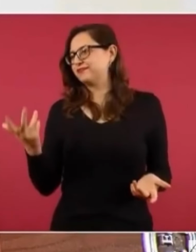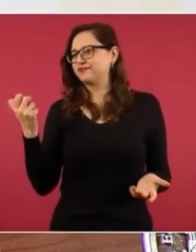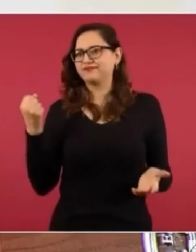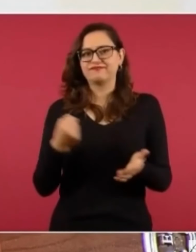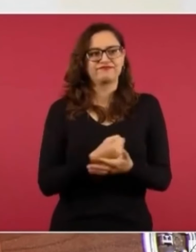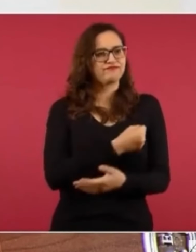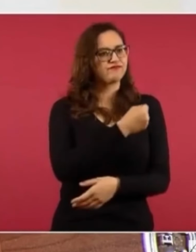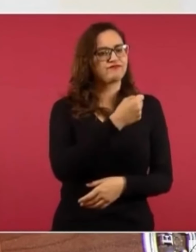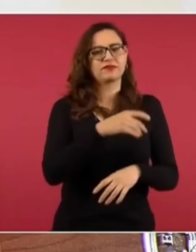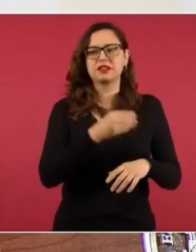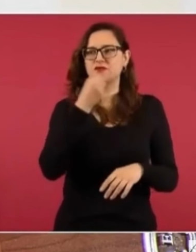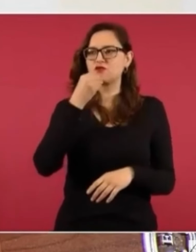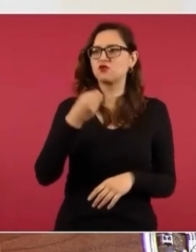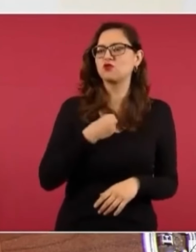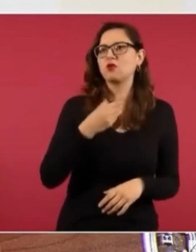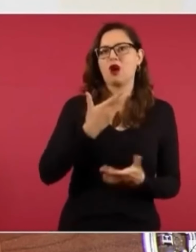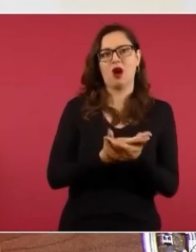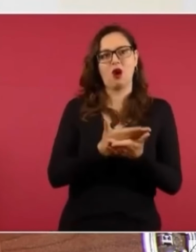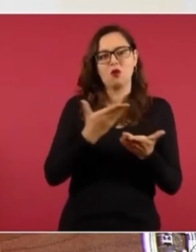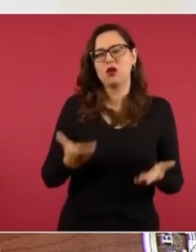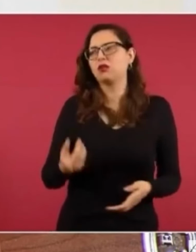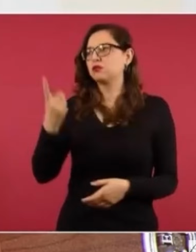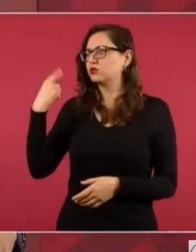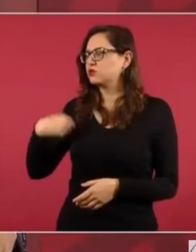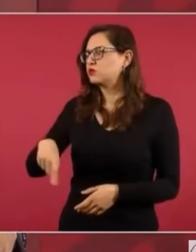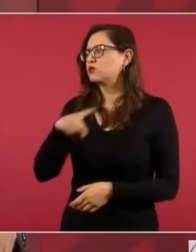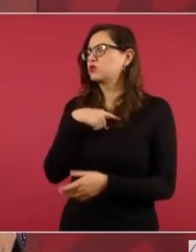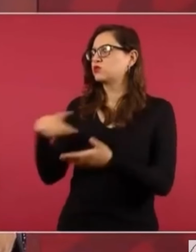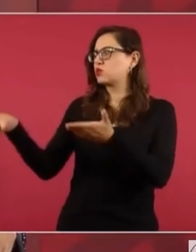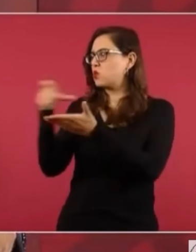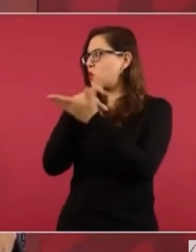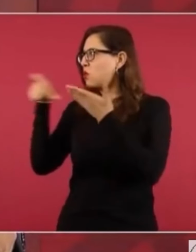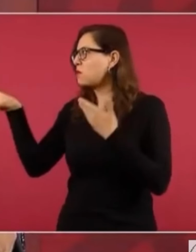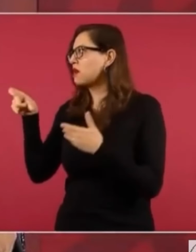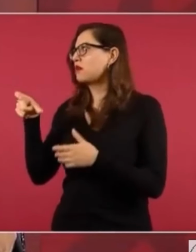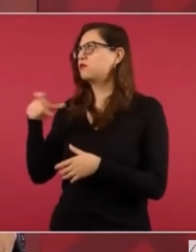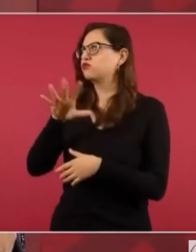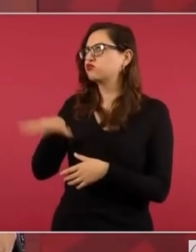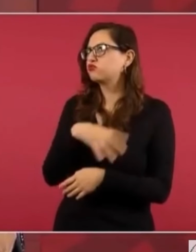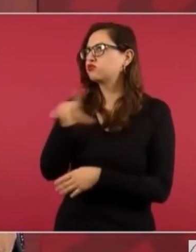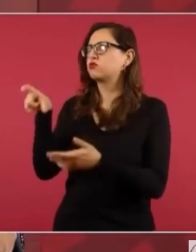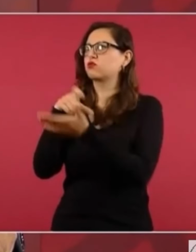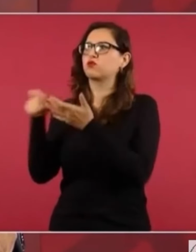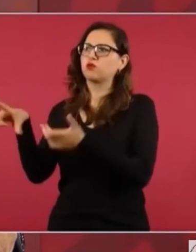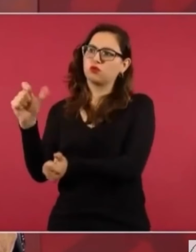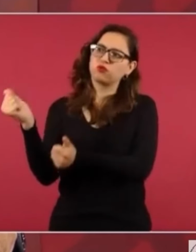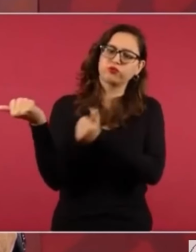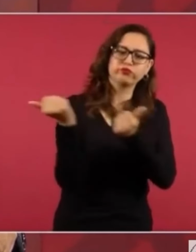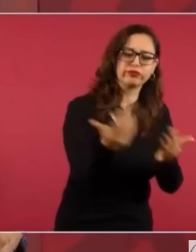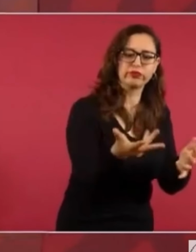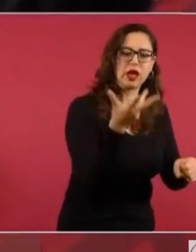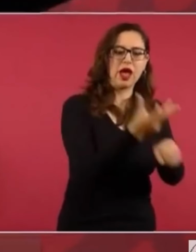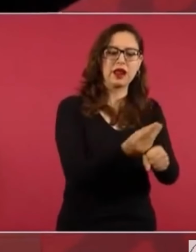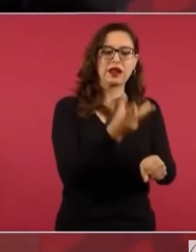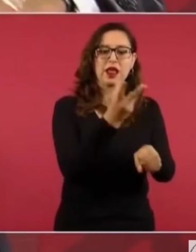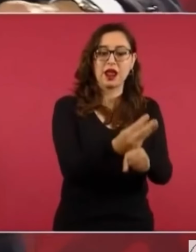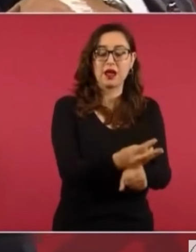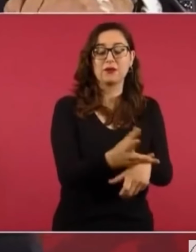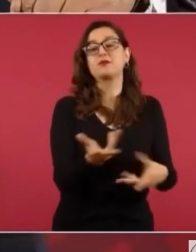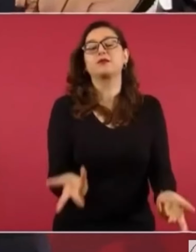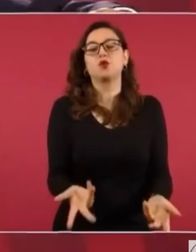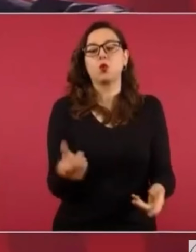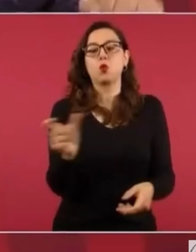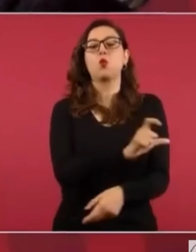antes de que terminara el gobierno pasado dentro